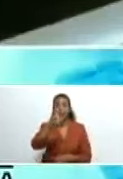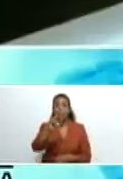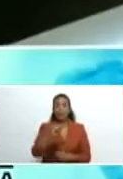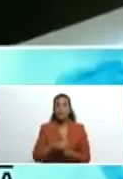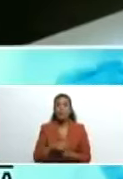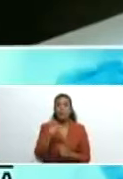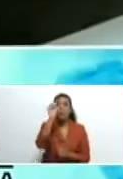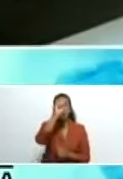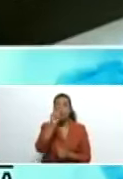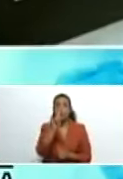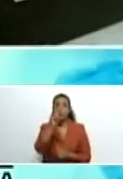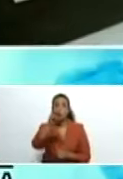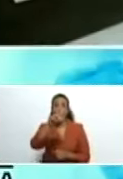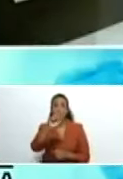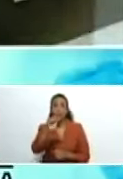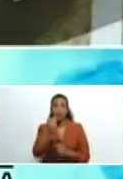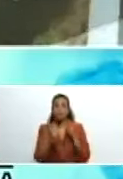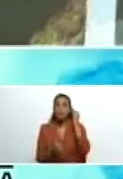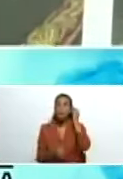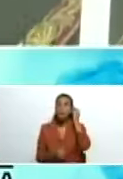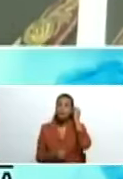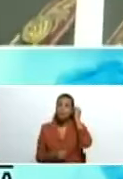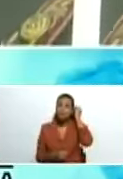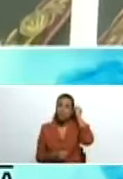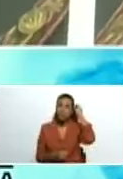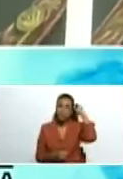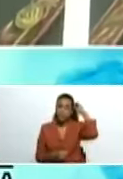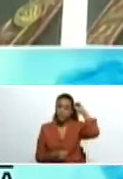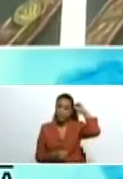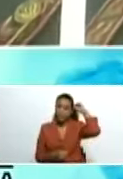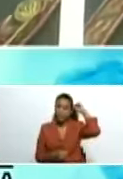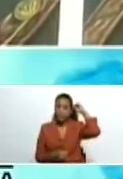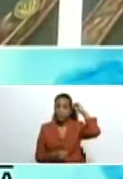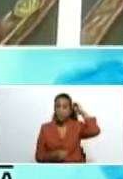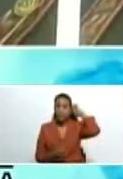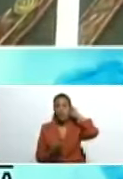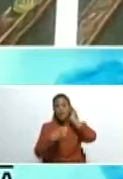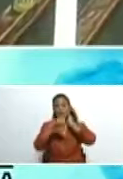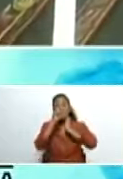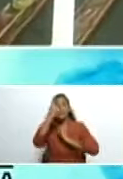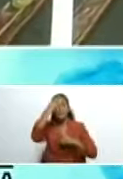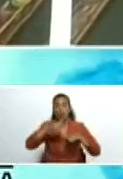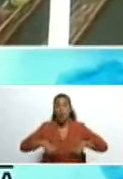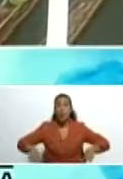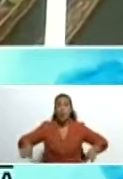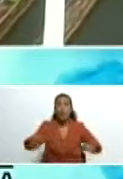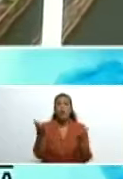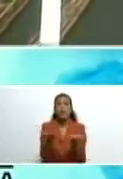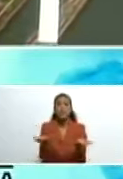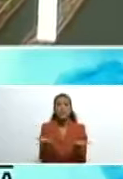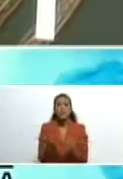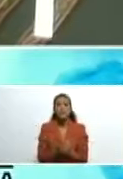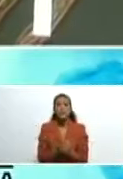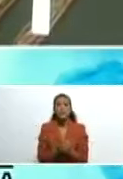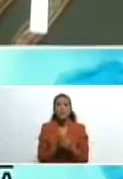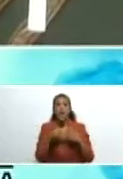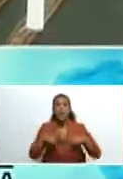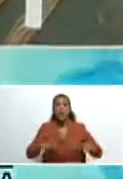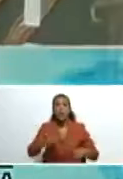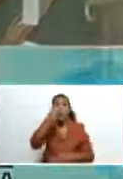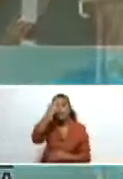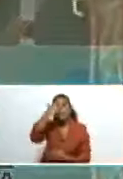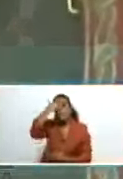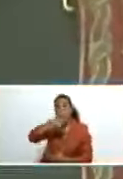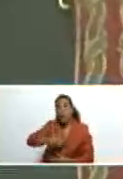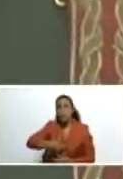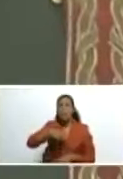Sumat Karwarupay. Bueno, ¿qué tenemos por aquí, este primer salón? Este salón habla del Bolívar humano, el Bolívar de